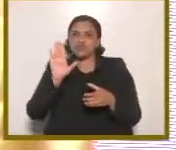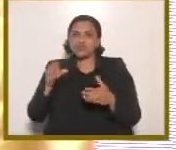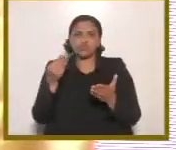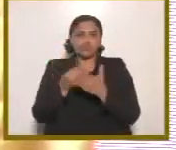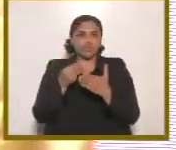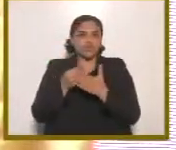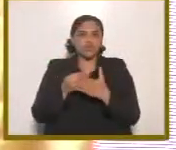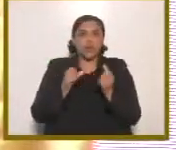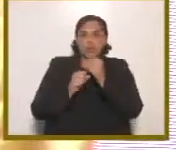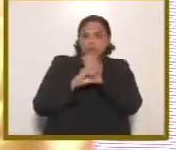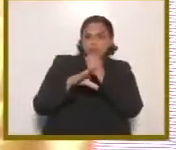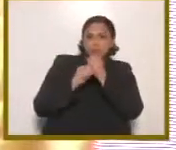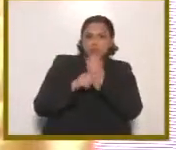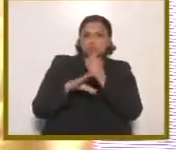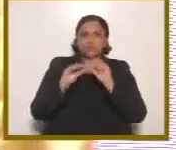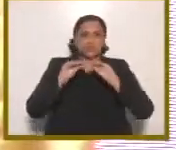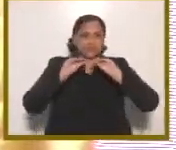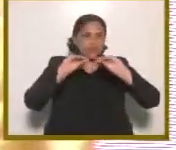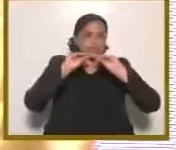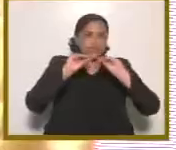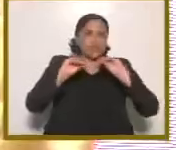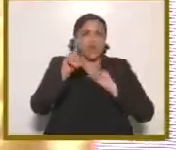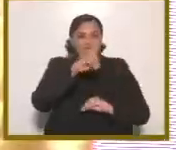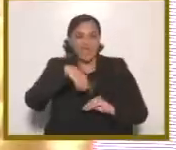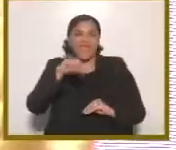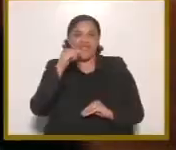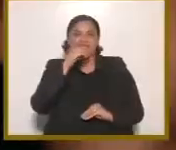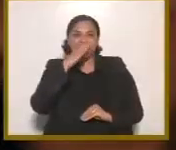y promoción de candidaturas de mujeres.